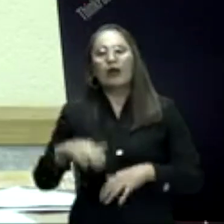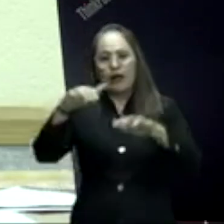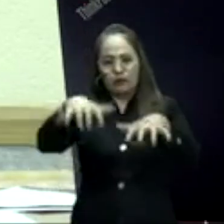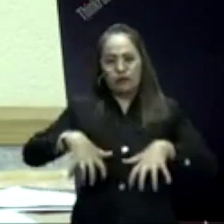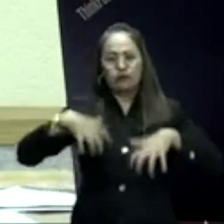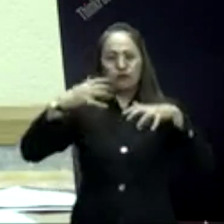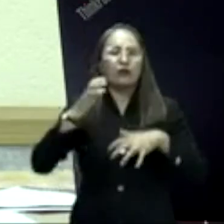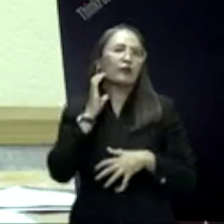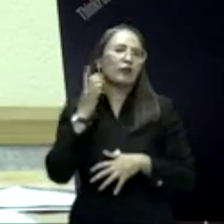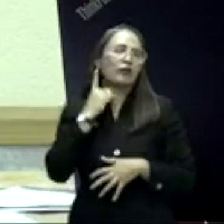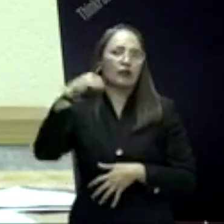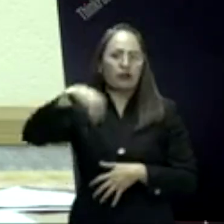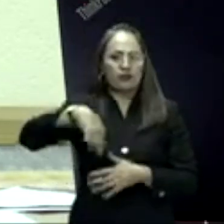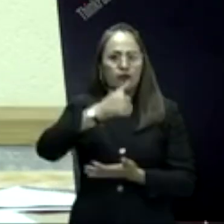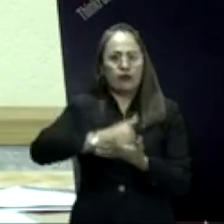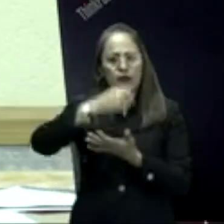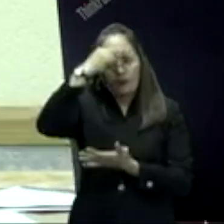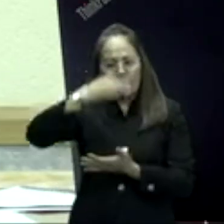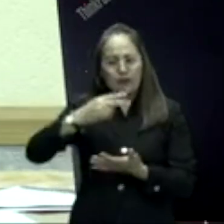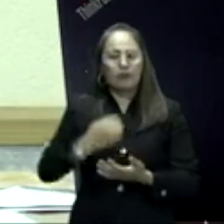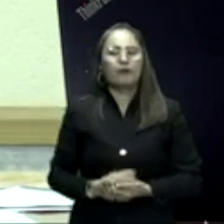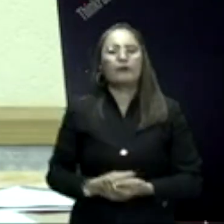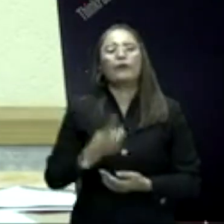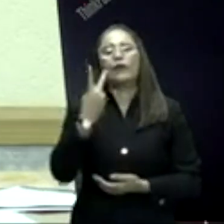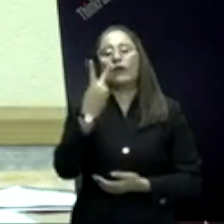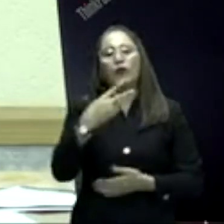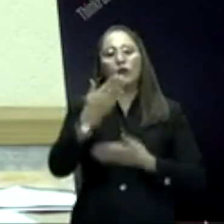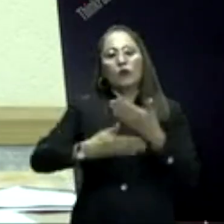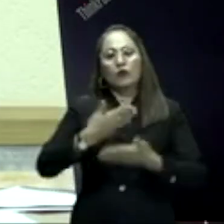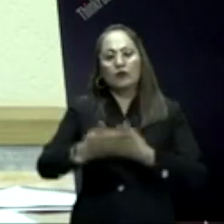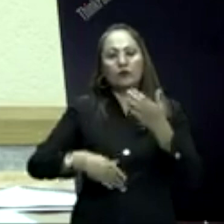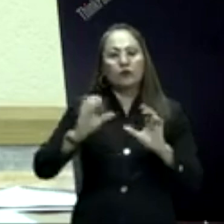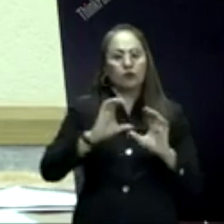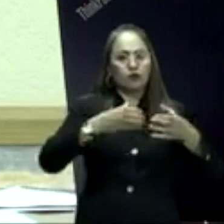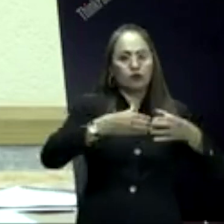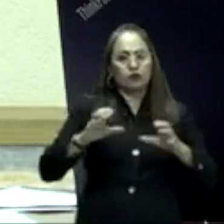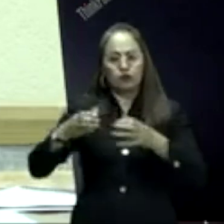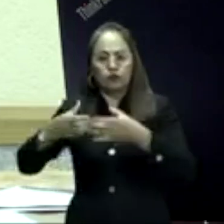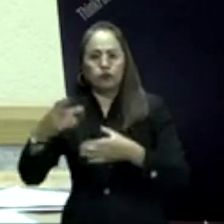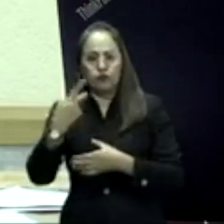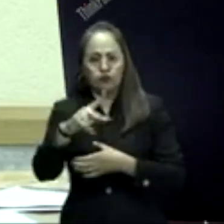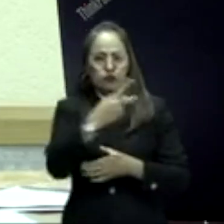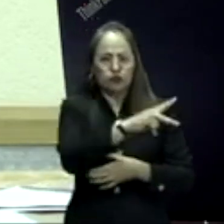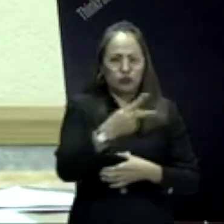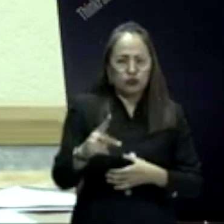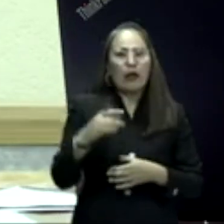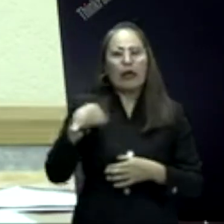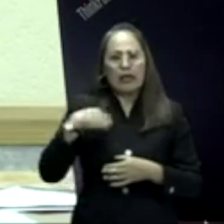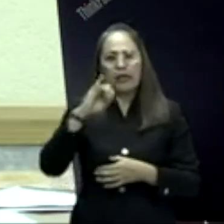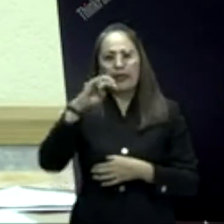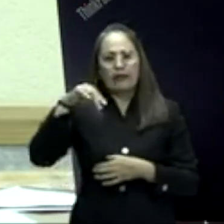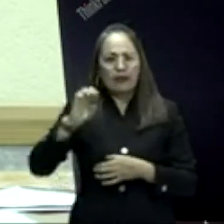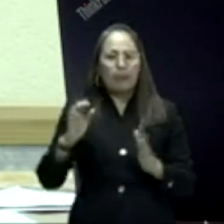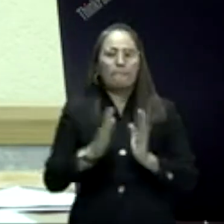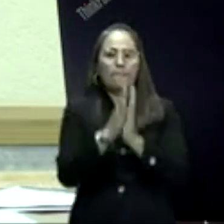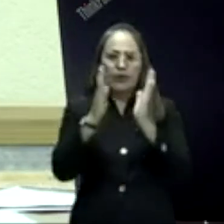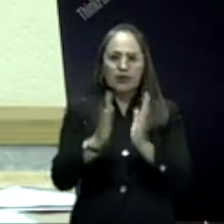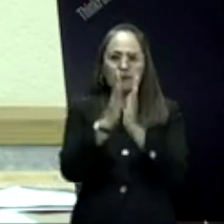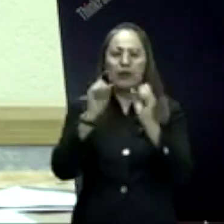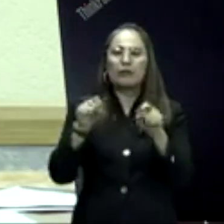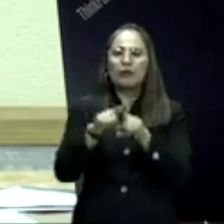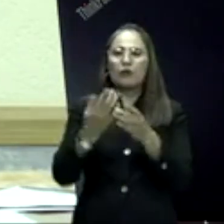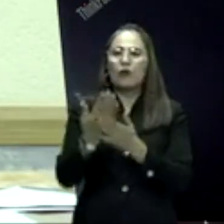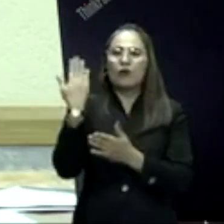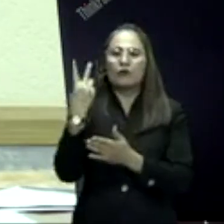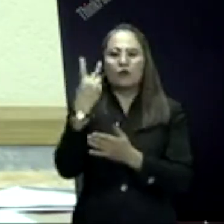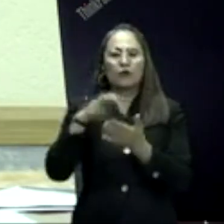México, los 2 procesos de elección de dirigencias partidistas en los que el INE ha participado, la consulta popular de